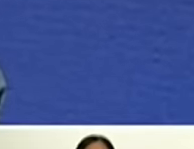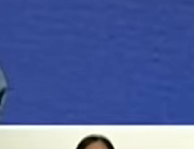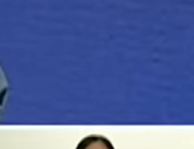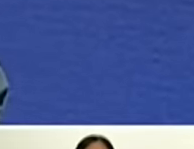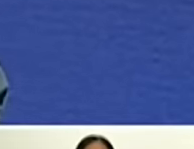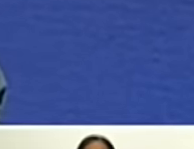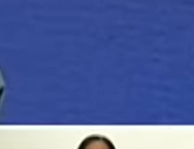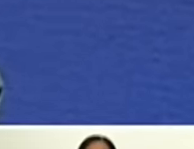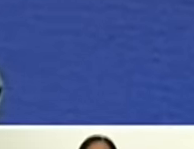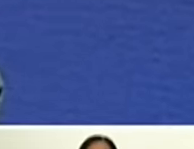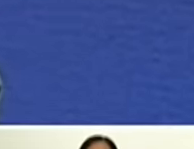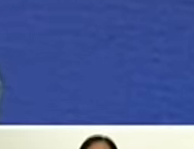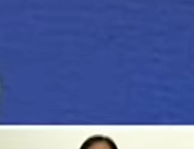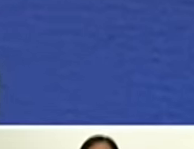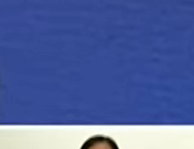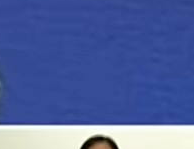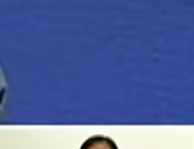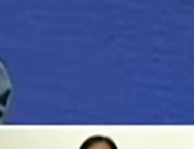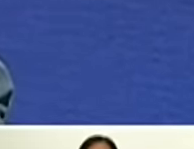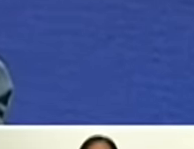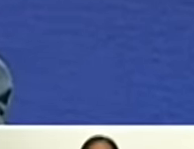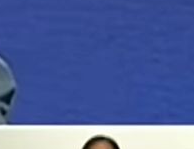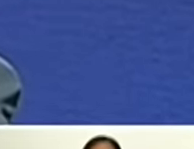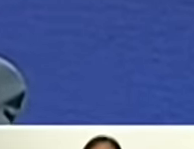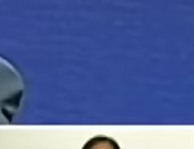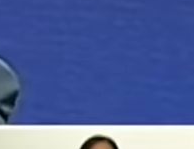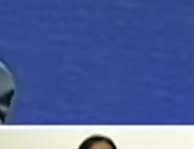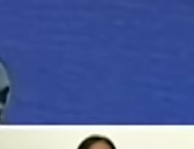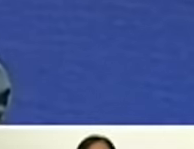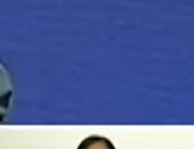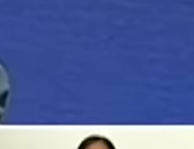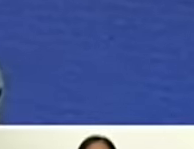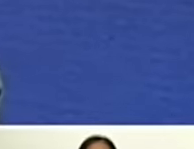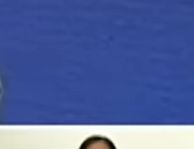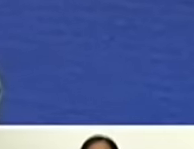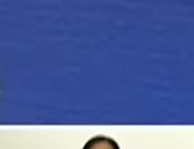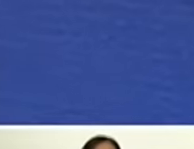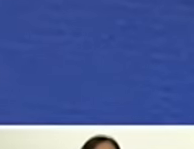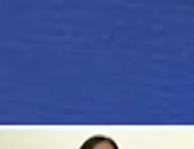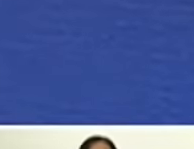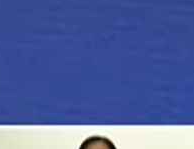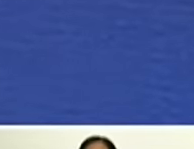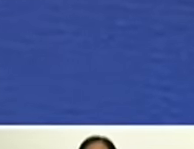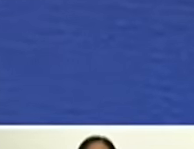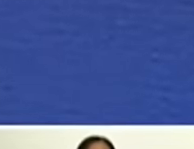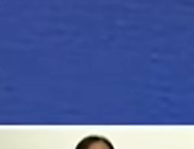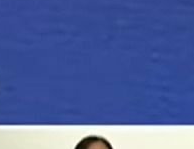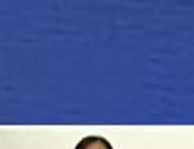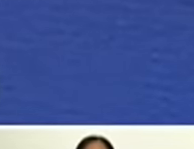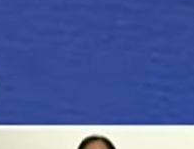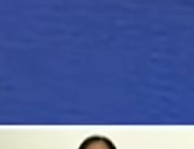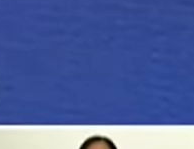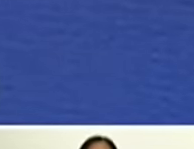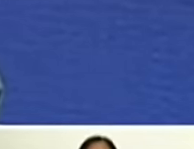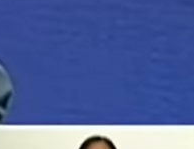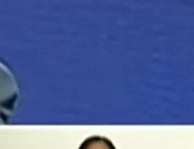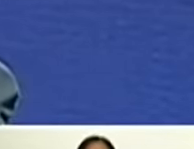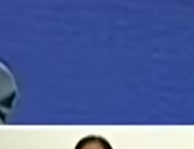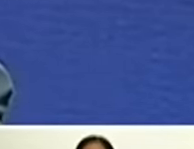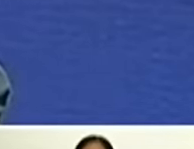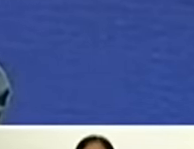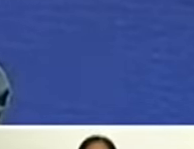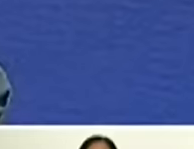...1830... ya el Libertador, agotado por tanta intriga contra él, tanta campaña sucia contra él,